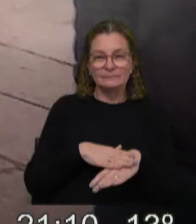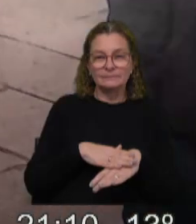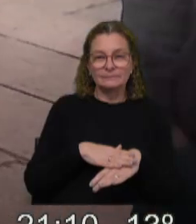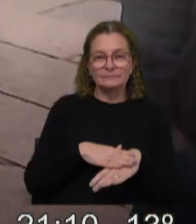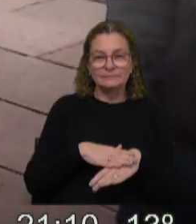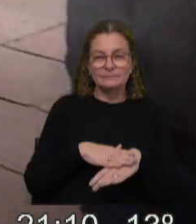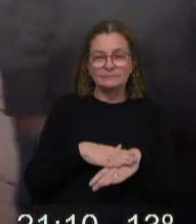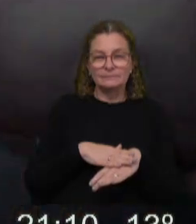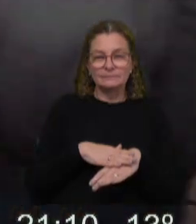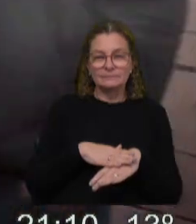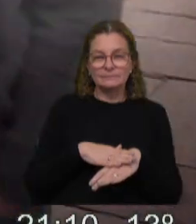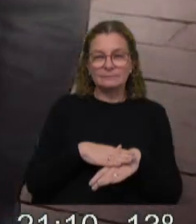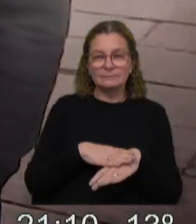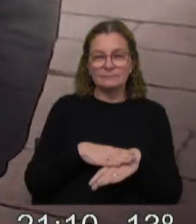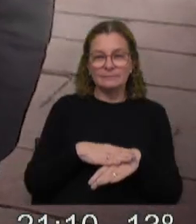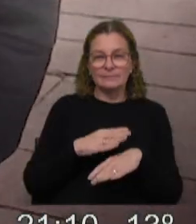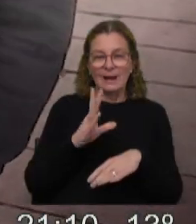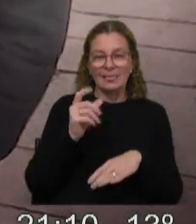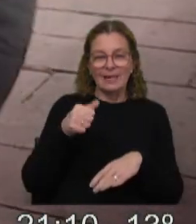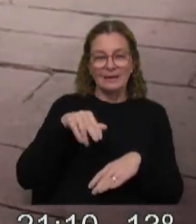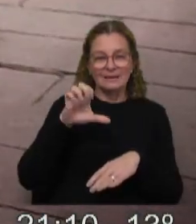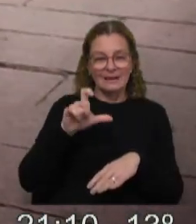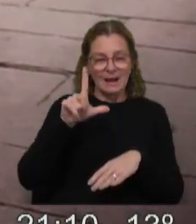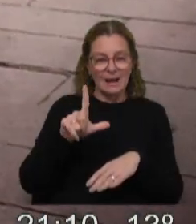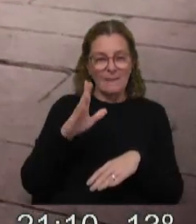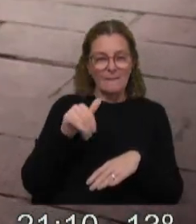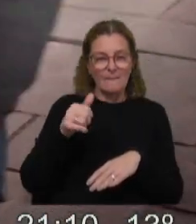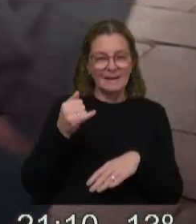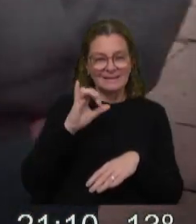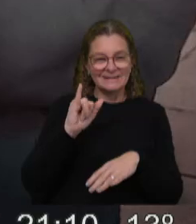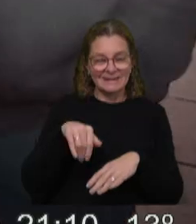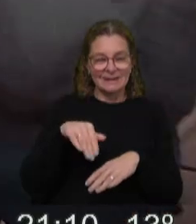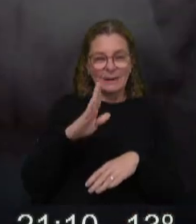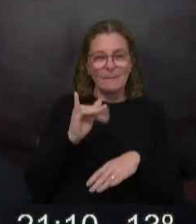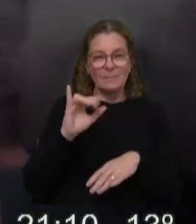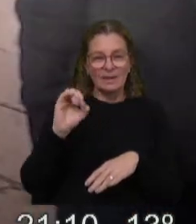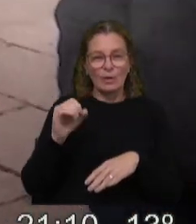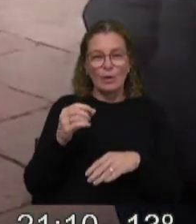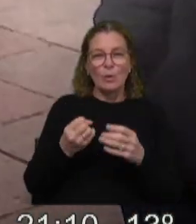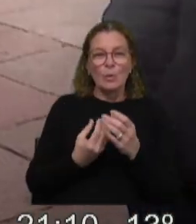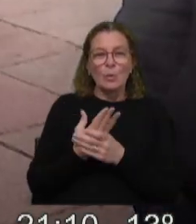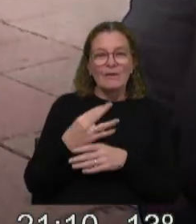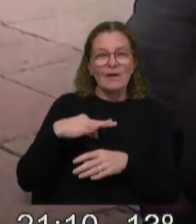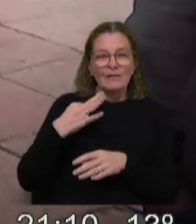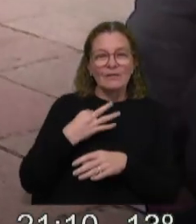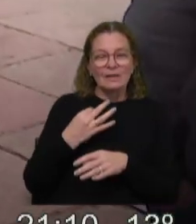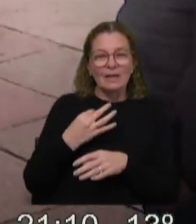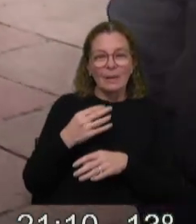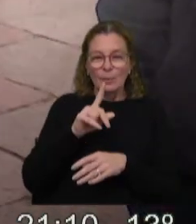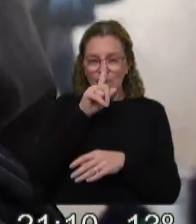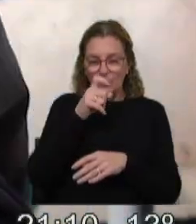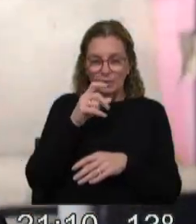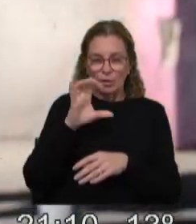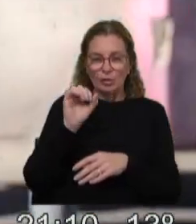Carlos Dopico y el gran Daniel Machín. Muchas gracias por contarnos de qué se trata esta nueva vida de Montevideo Sonoro. Primero empecemos por